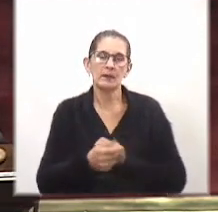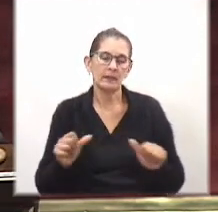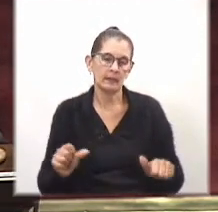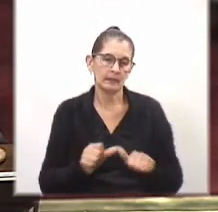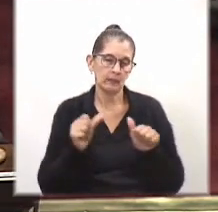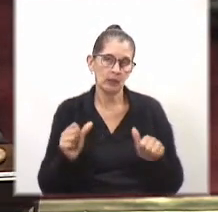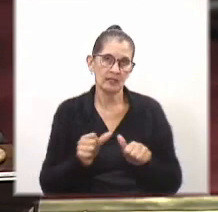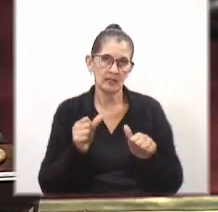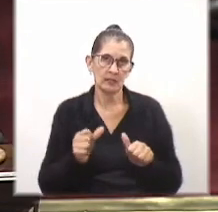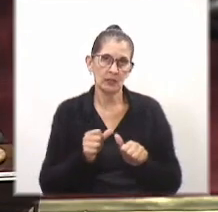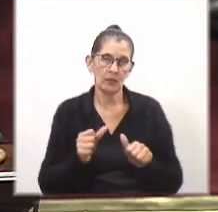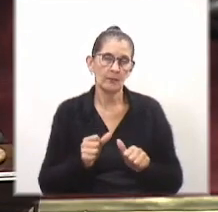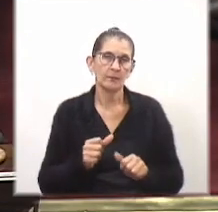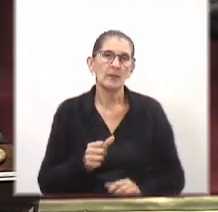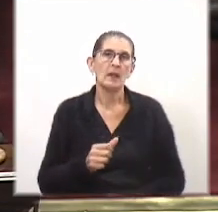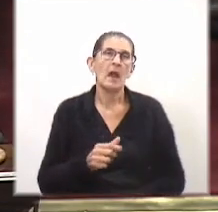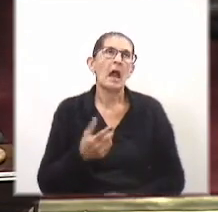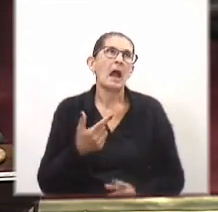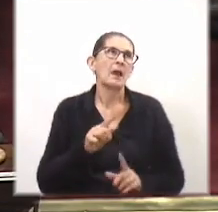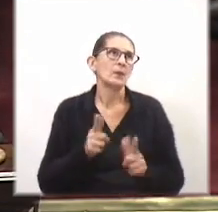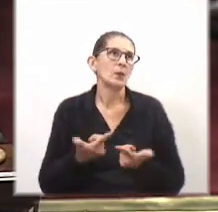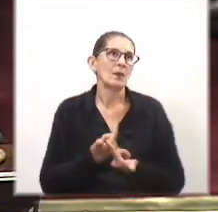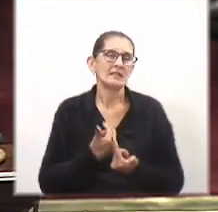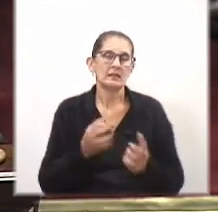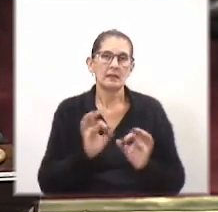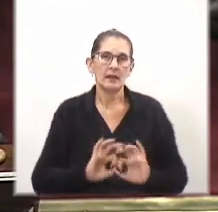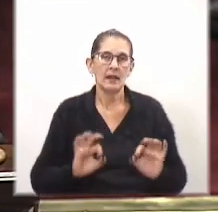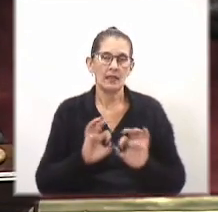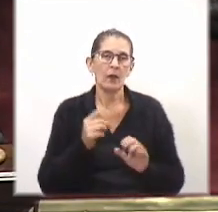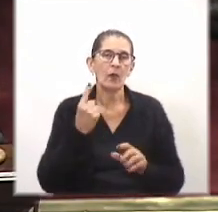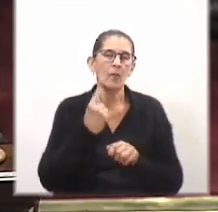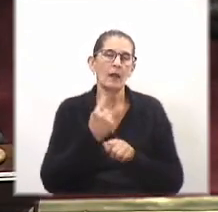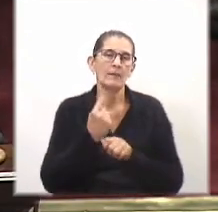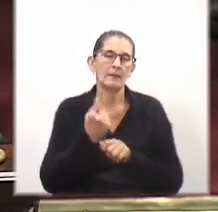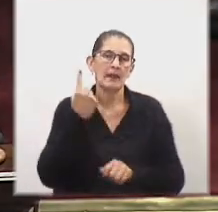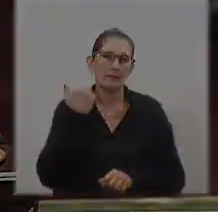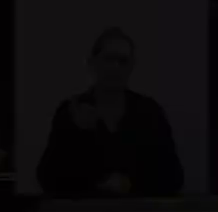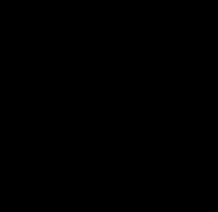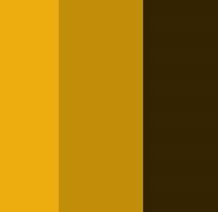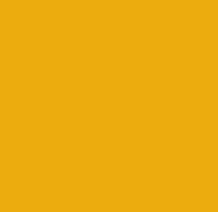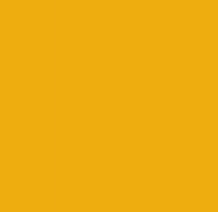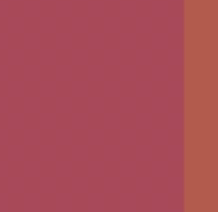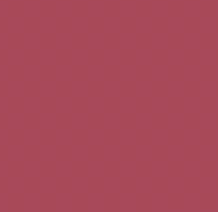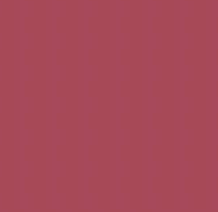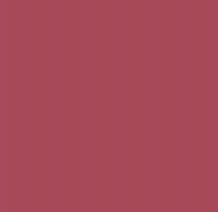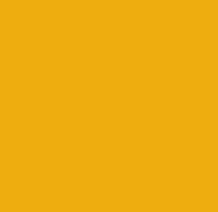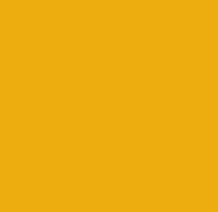adelante a no llevar ninguna o la que se haya presentado en primera instancia. Gracias, presidente.